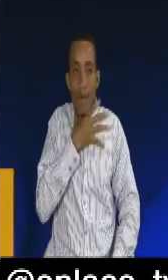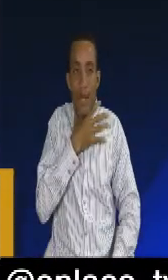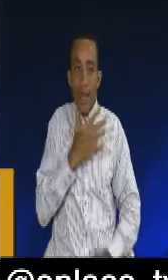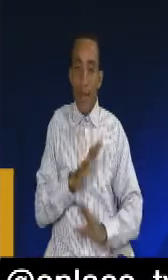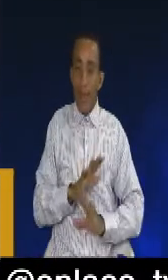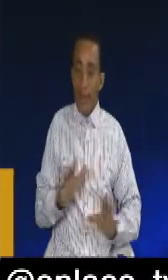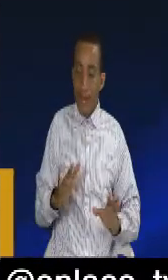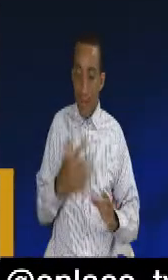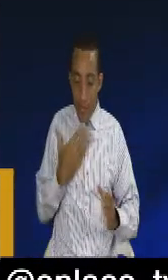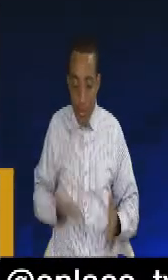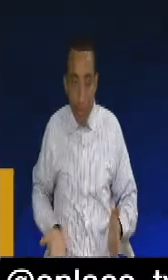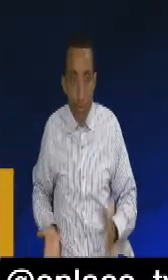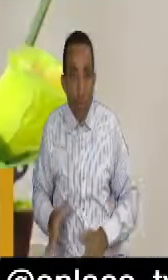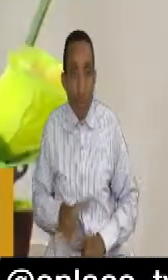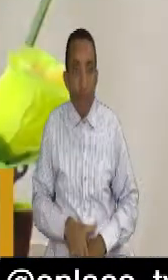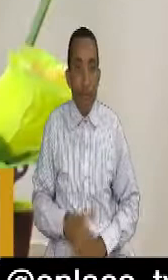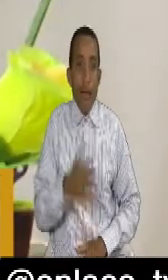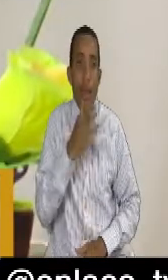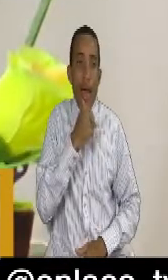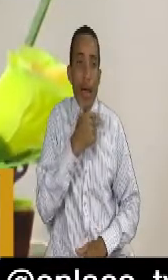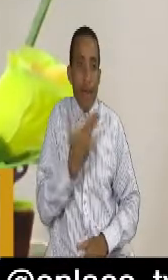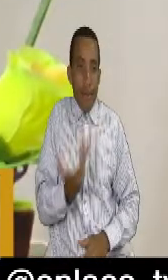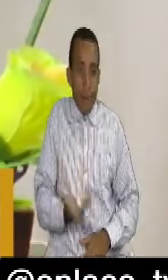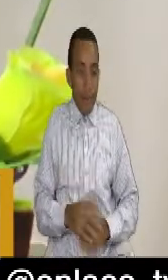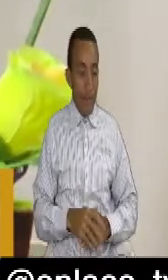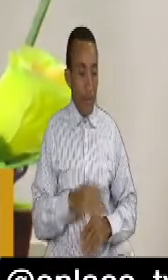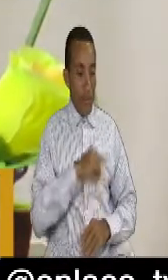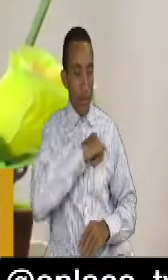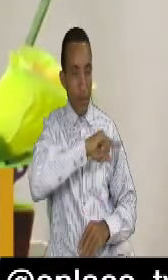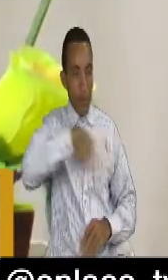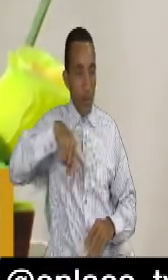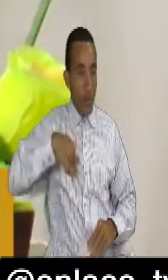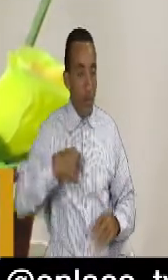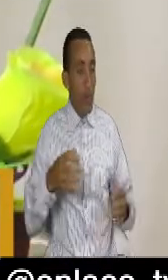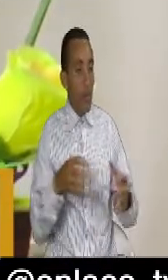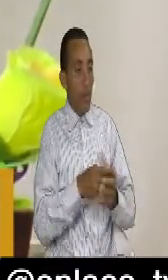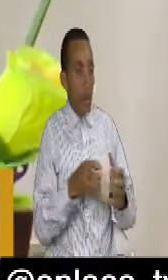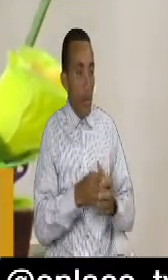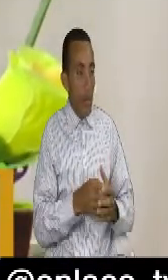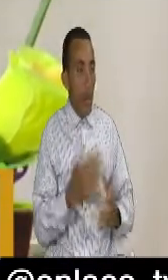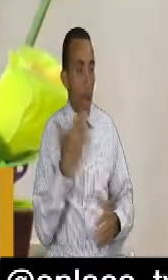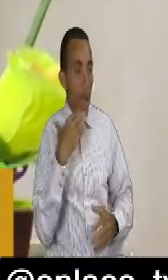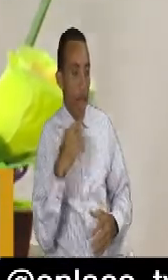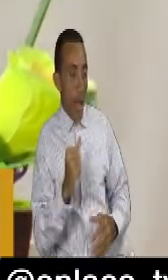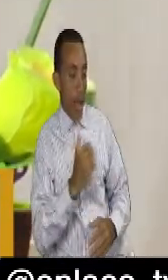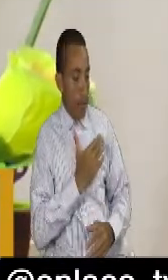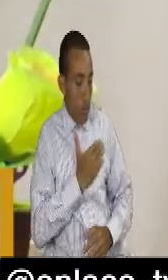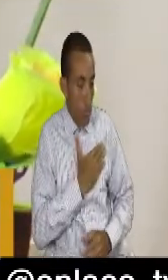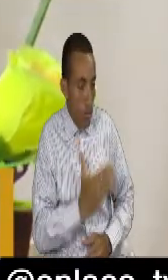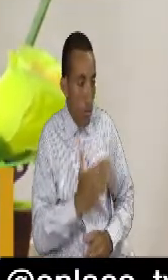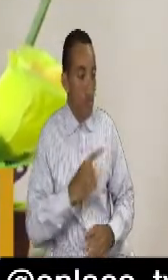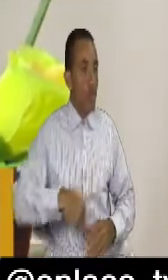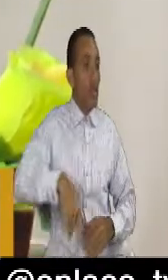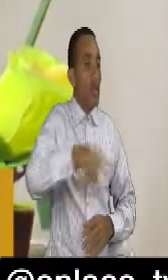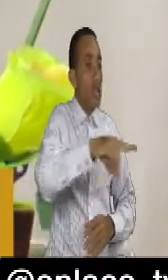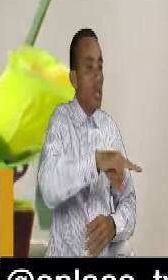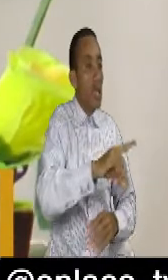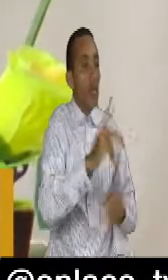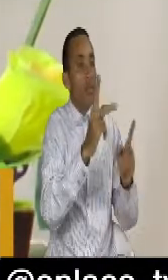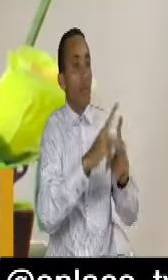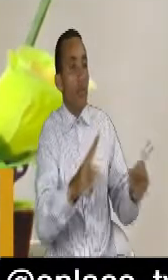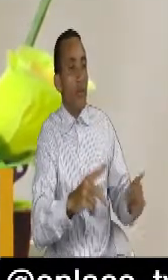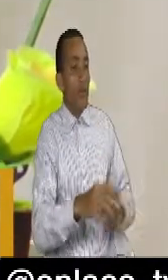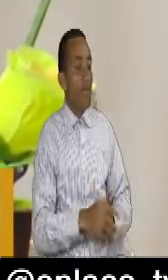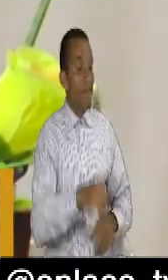un pañal desechable. Nosotros como Asociación de Damas Voluntarias ofrecemos o les brindamos a aquellas personas que están en